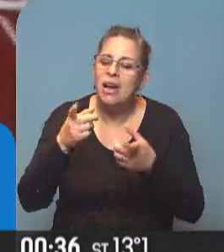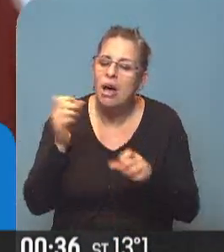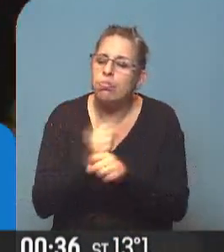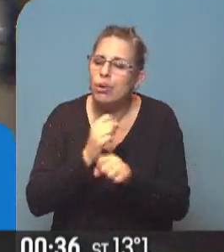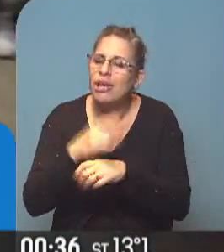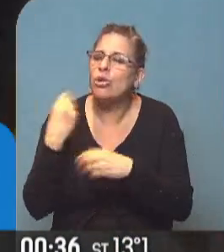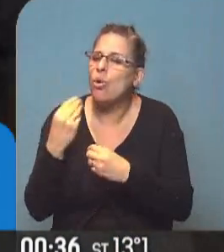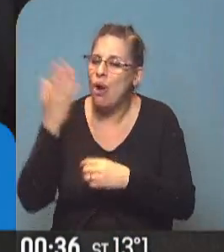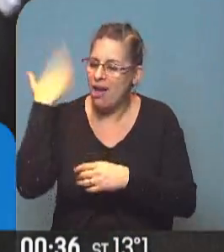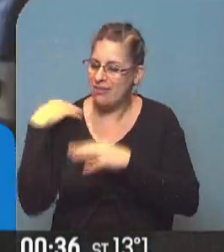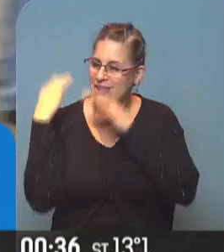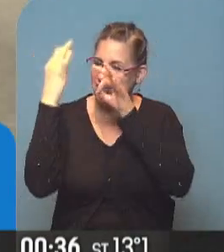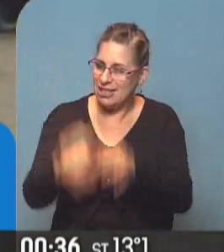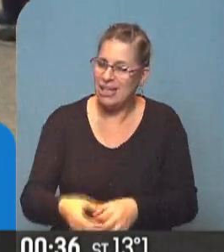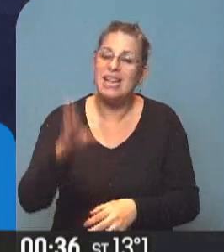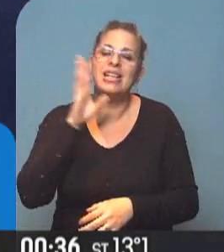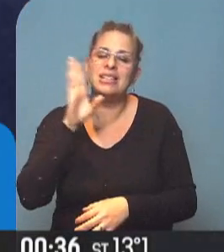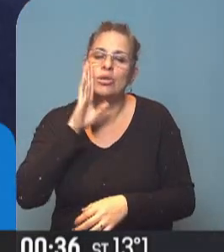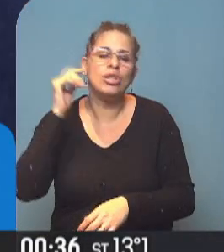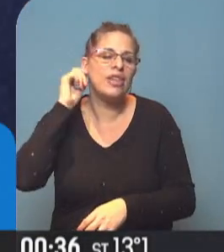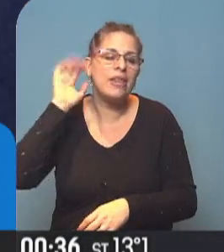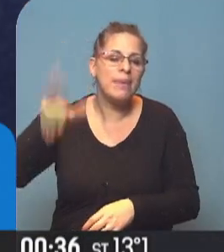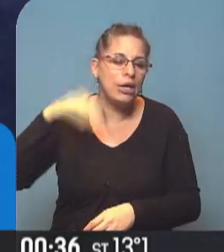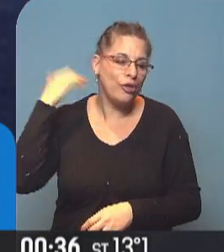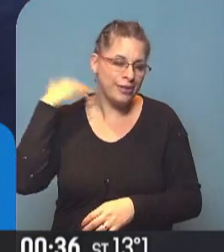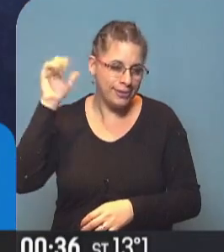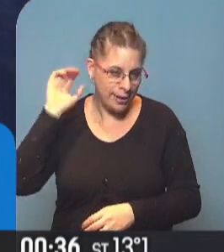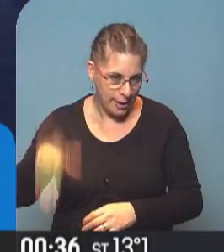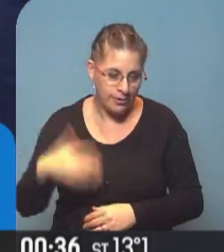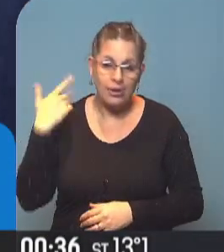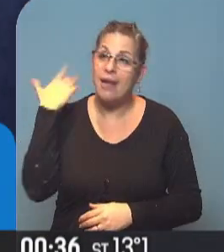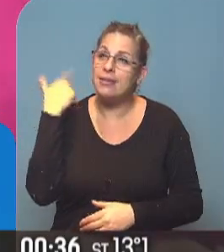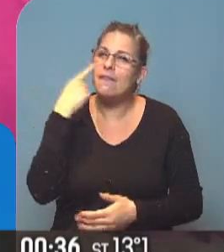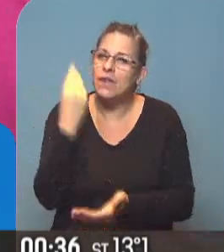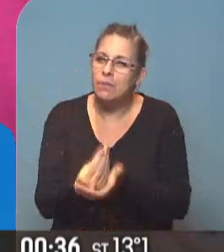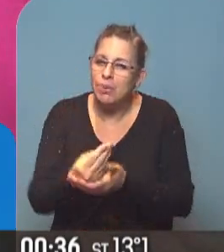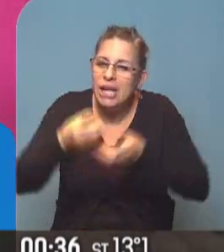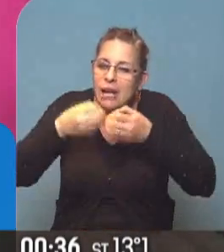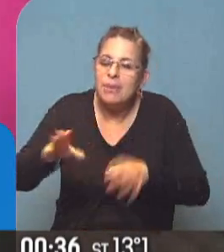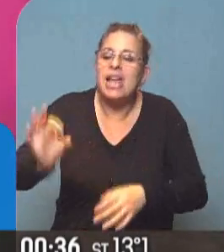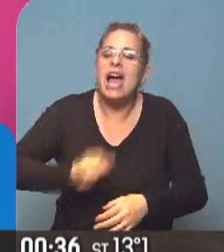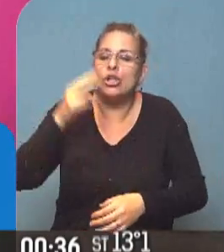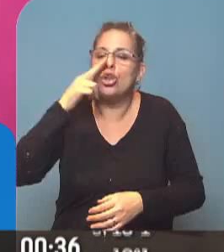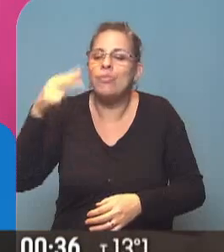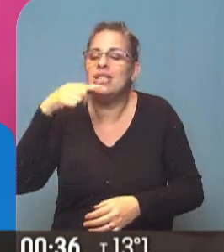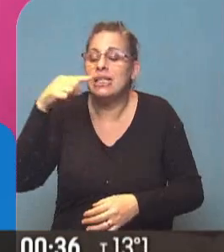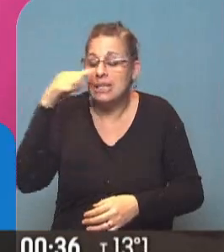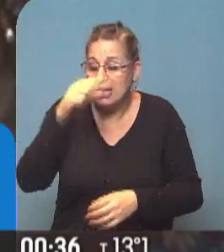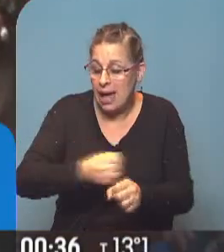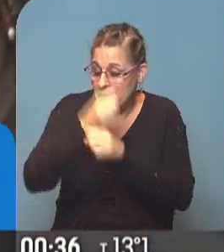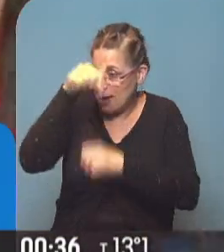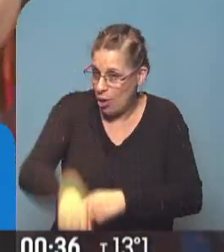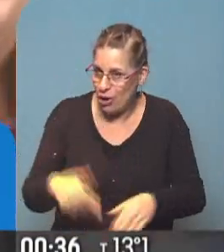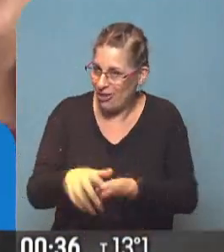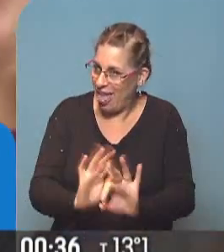llegado a Estados Unidos con menos de 16 años de edad, haber vivido en el país desde 2007 en forma ininterrumpida,